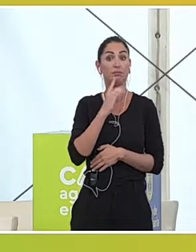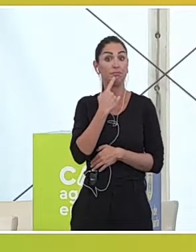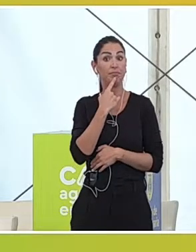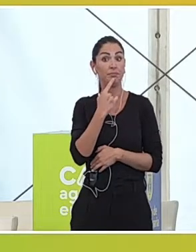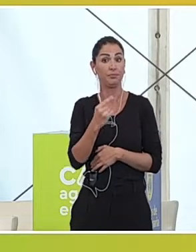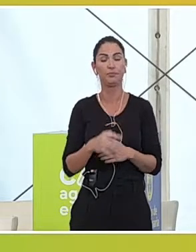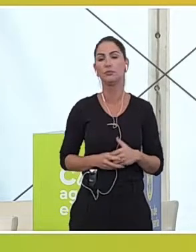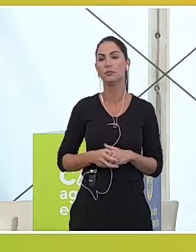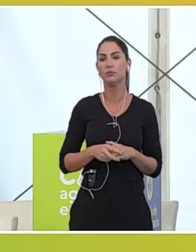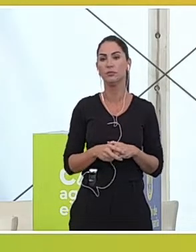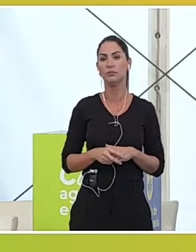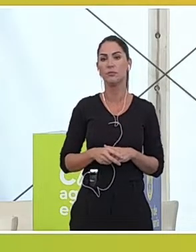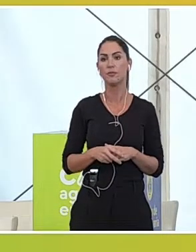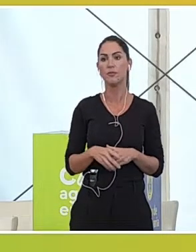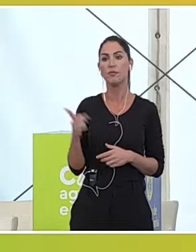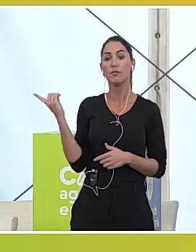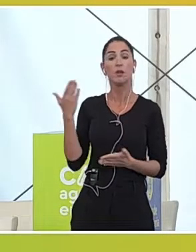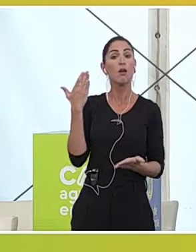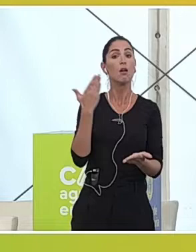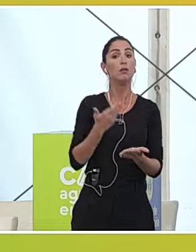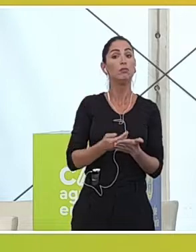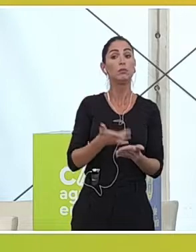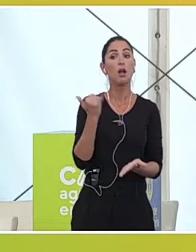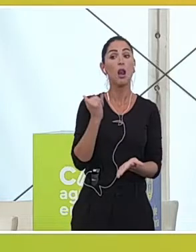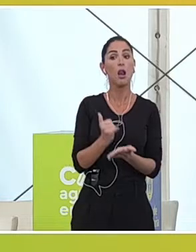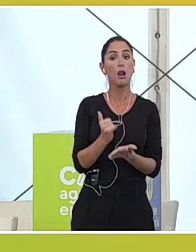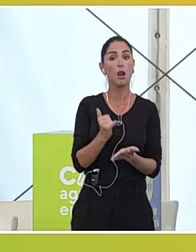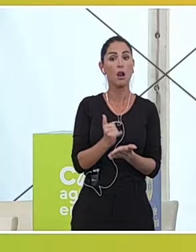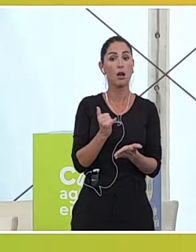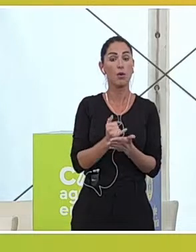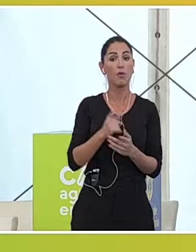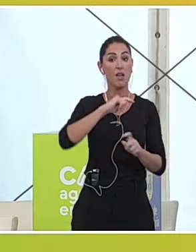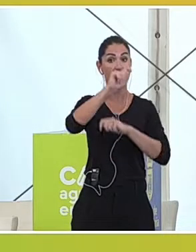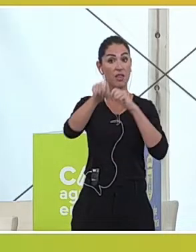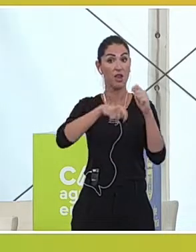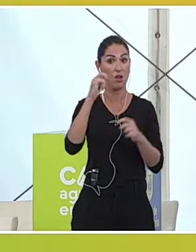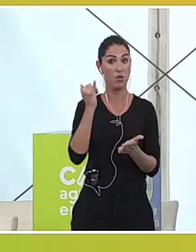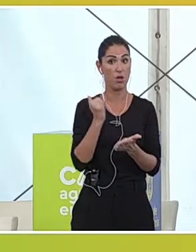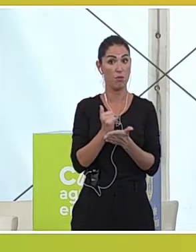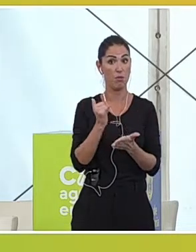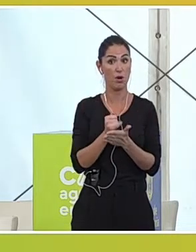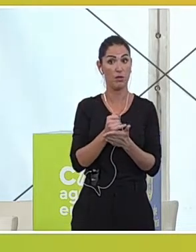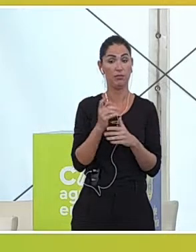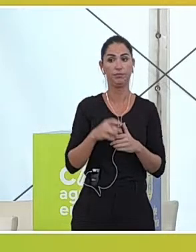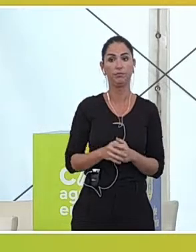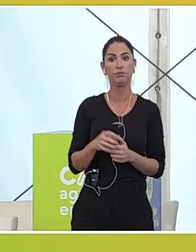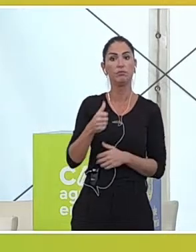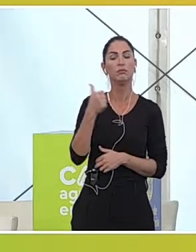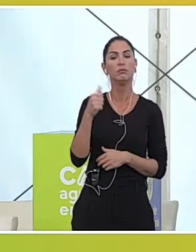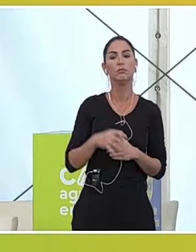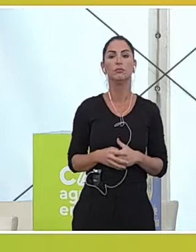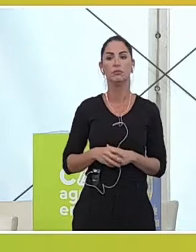es la prueba que se hizo en Ricla, Zaragoza. Se